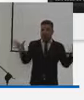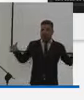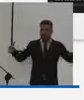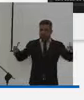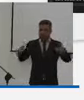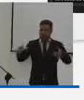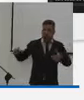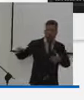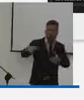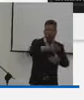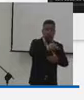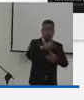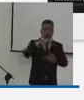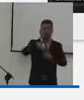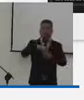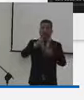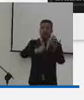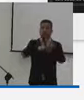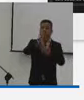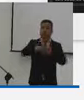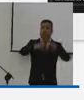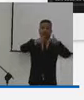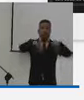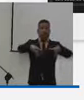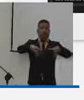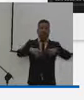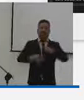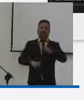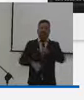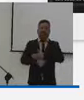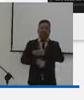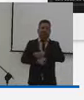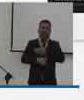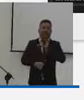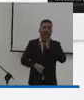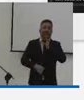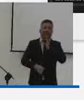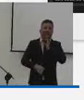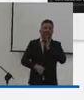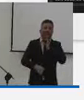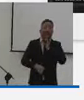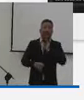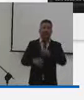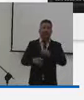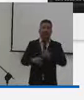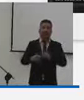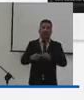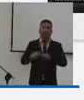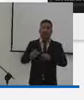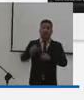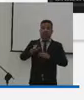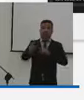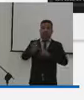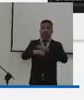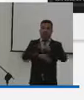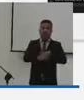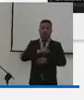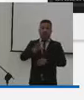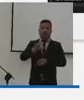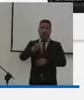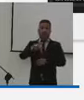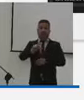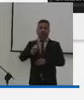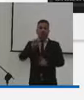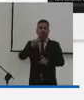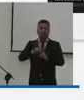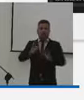pero además, teniendo en cuenta el gran proyecto de género que viene impulsando la señora Ministra Lina en donde se ha